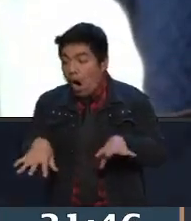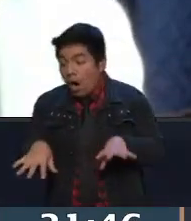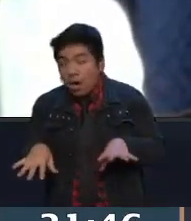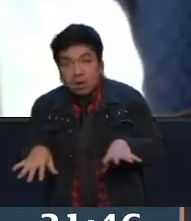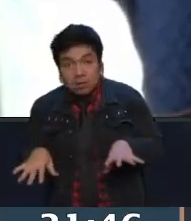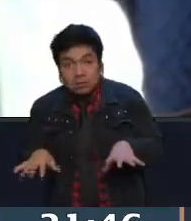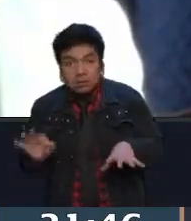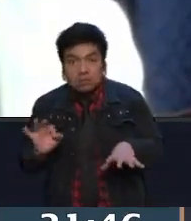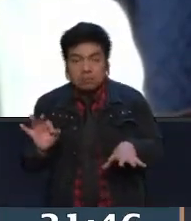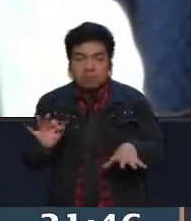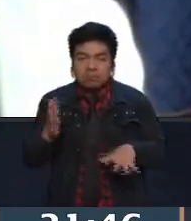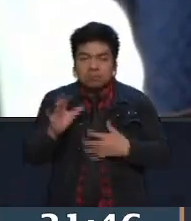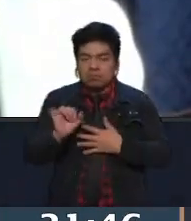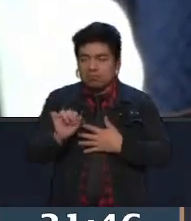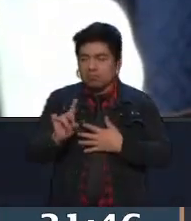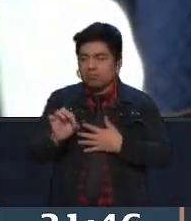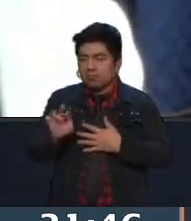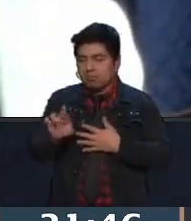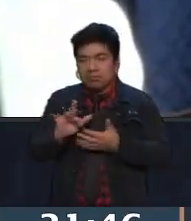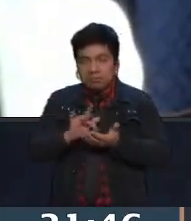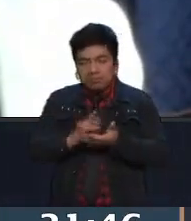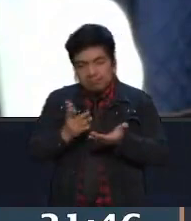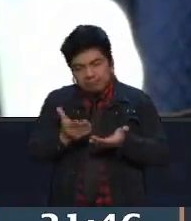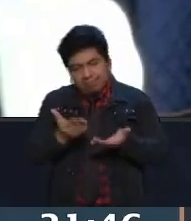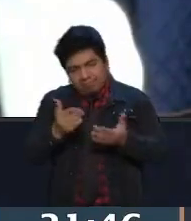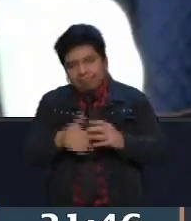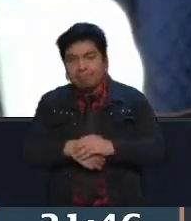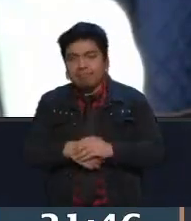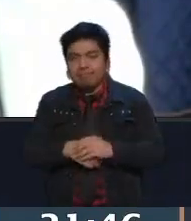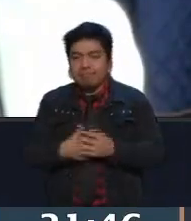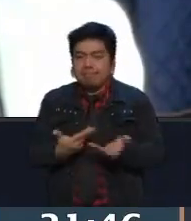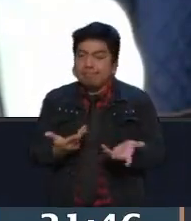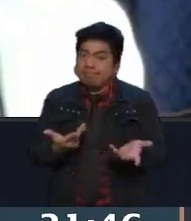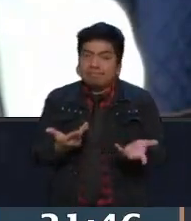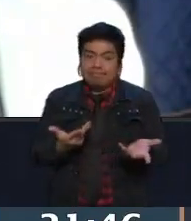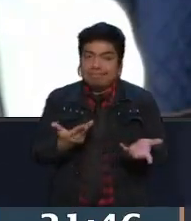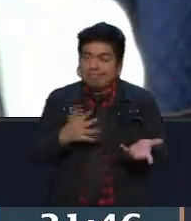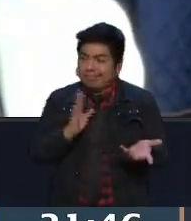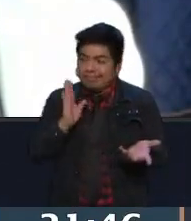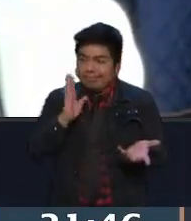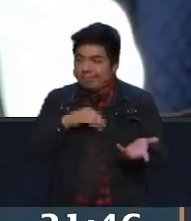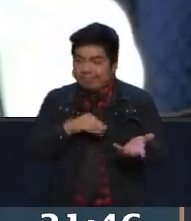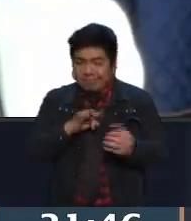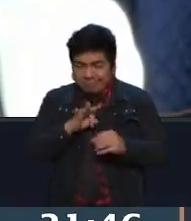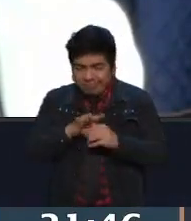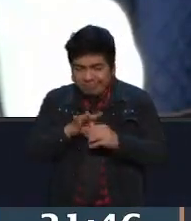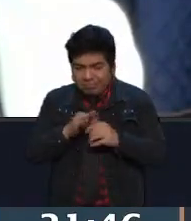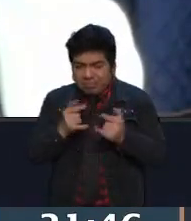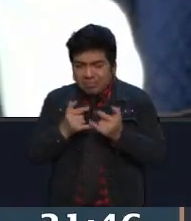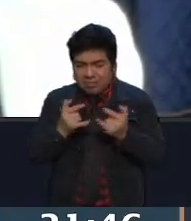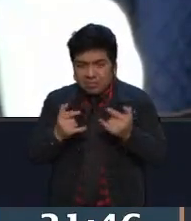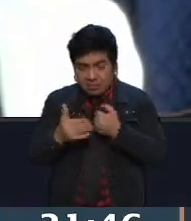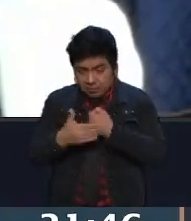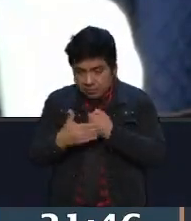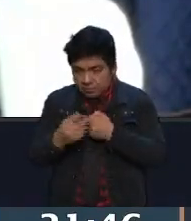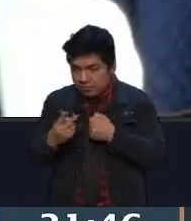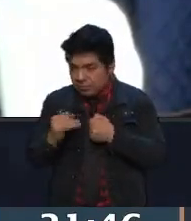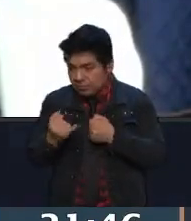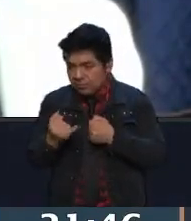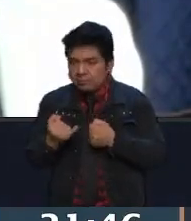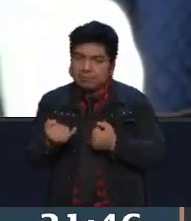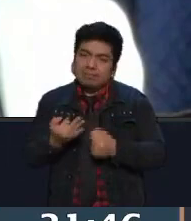basura. Así es. Salvador, te agradezco mucho por tu análisis y por tu tiempo. Y qué mal que una elección histórica como la que vamos a vivir este año esté